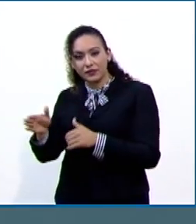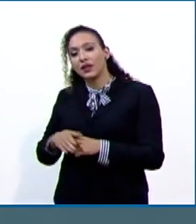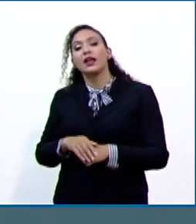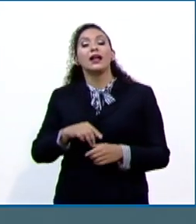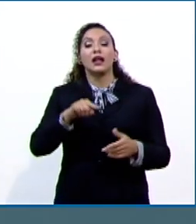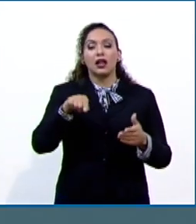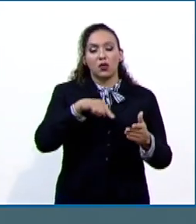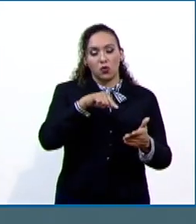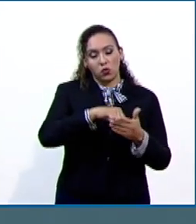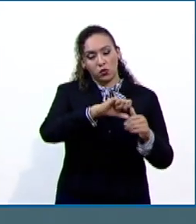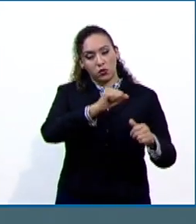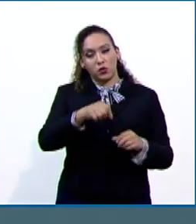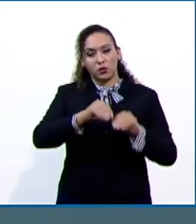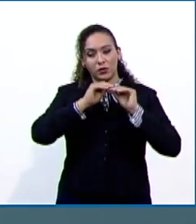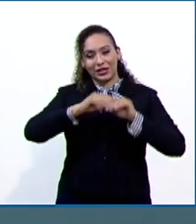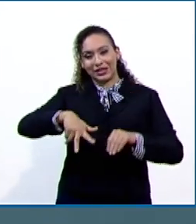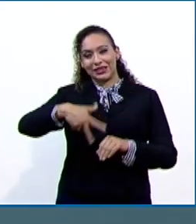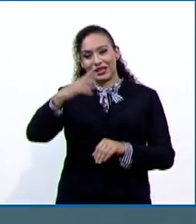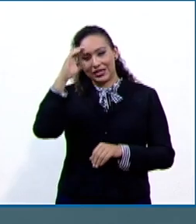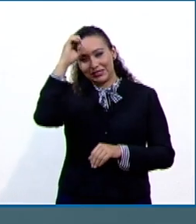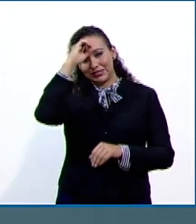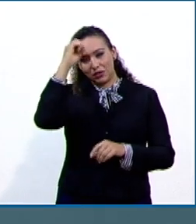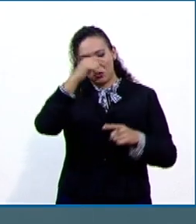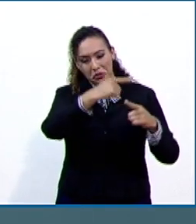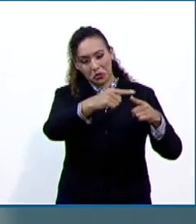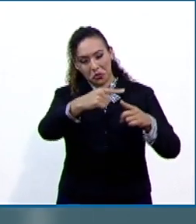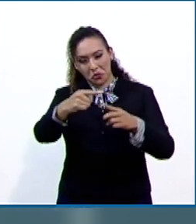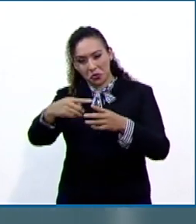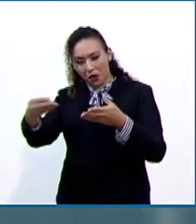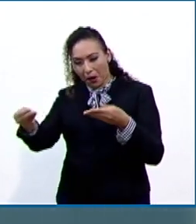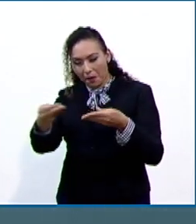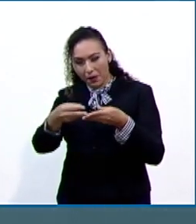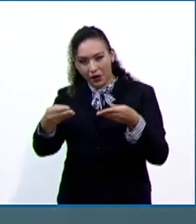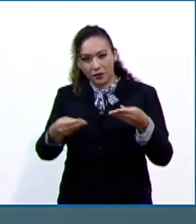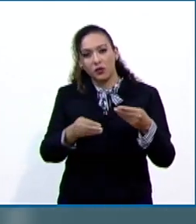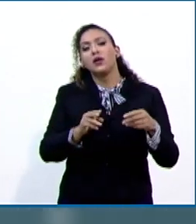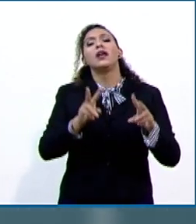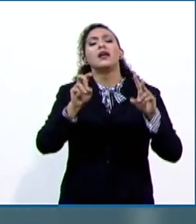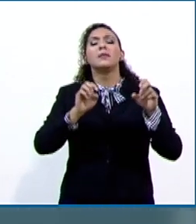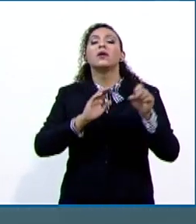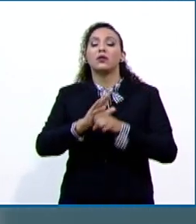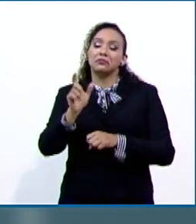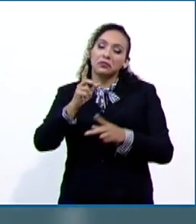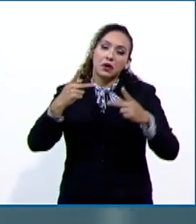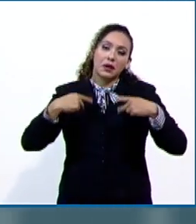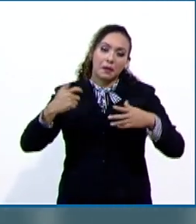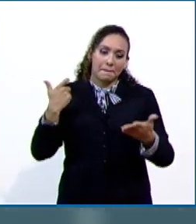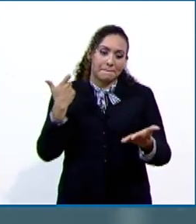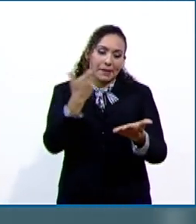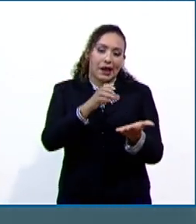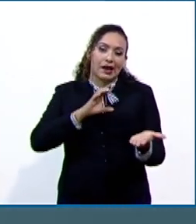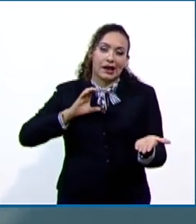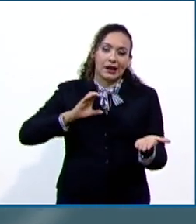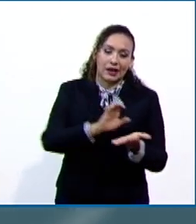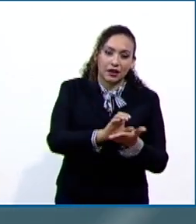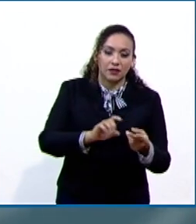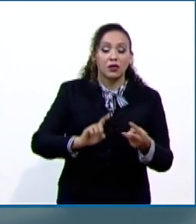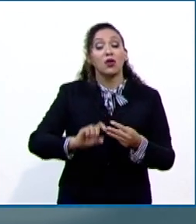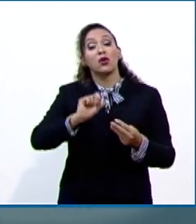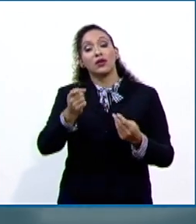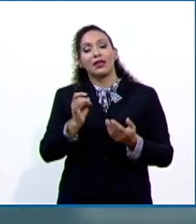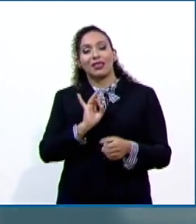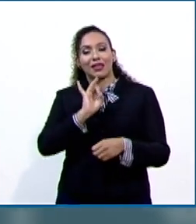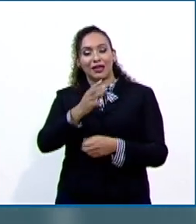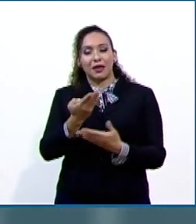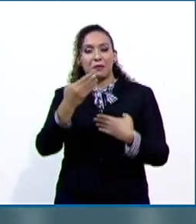tesis aisladas que abordan temas relacionados con un convenio de finiquito, nulidad de transferencias electrónicas bancarias en el